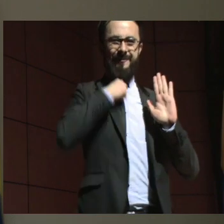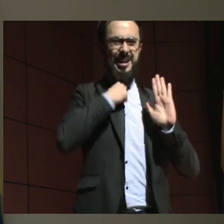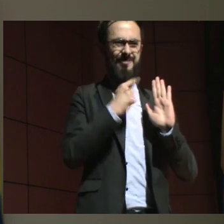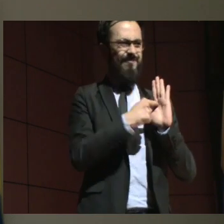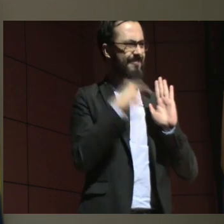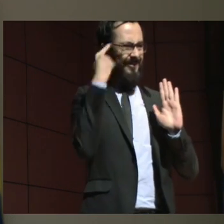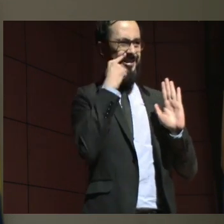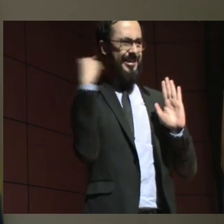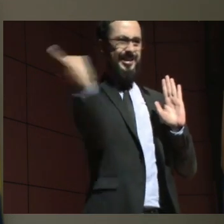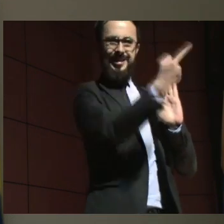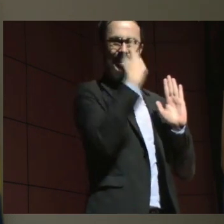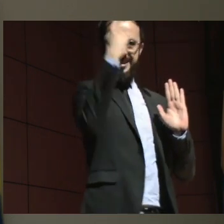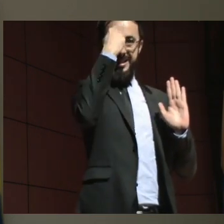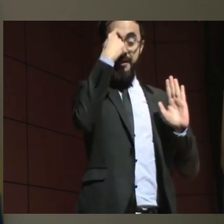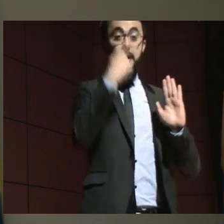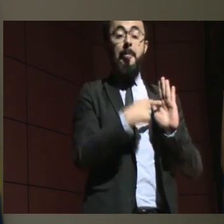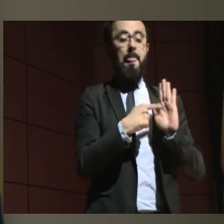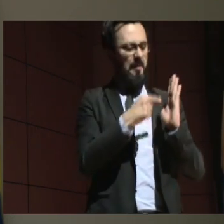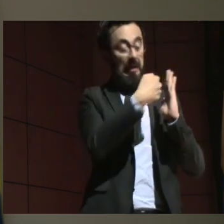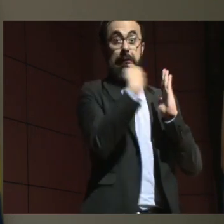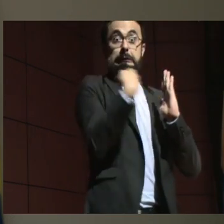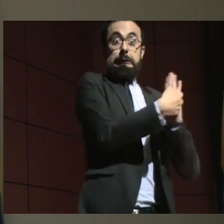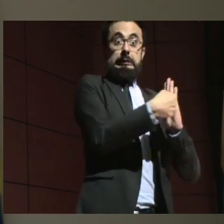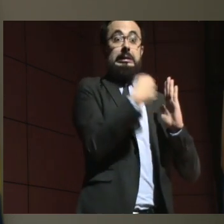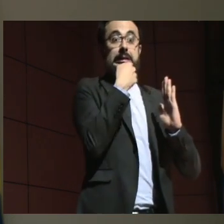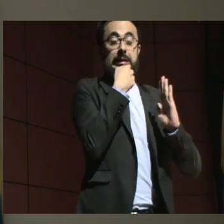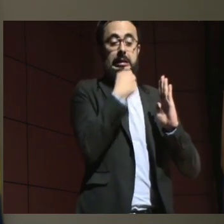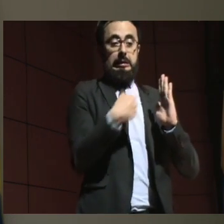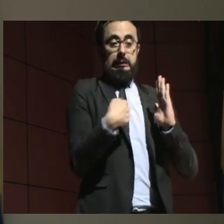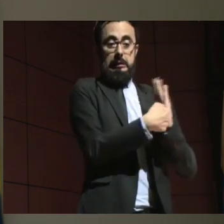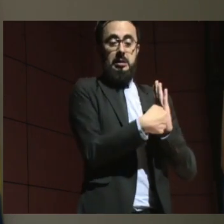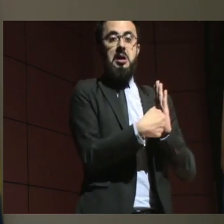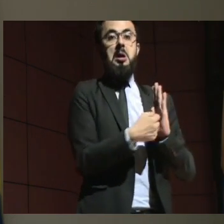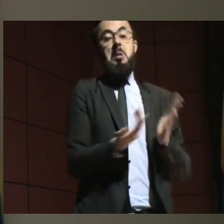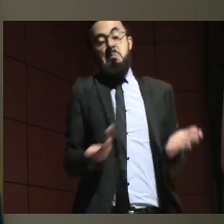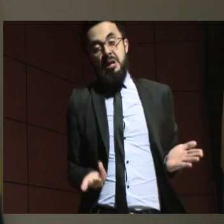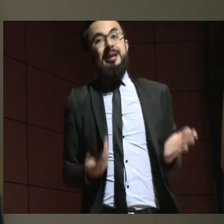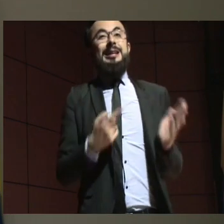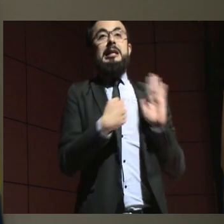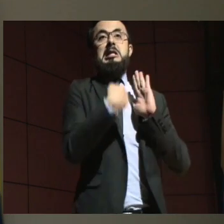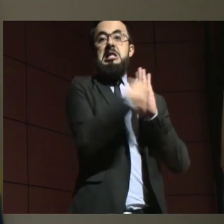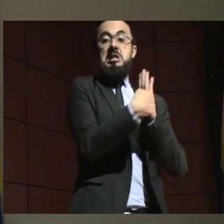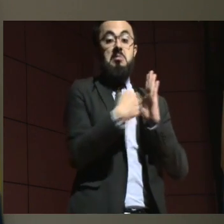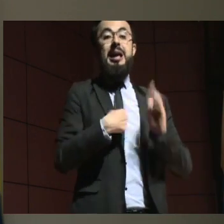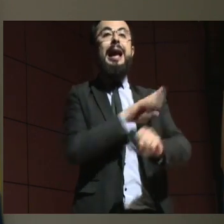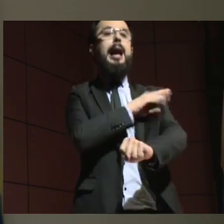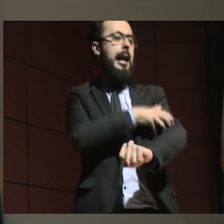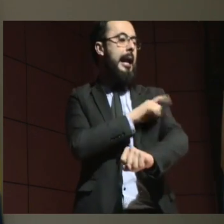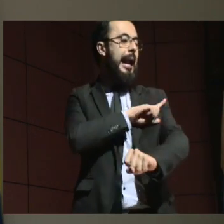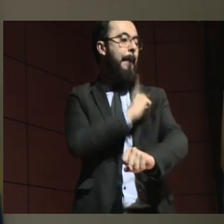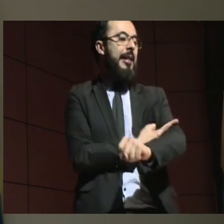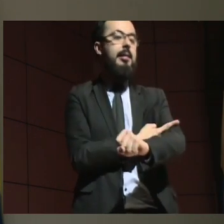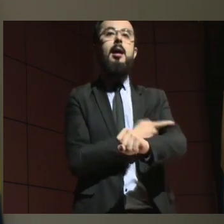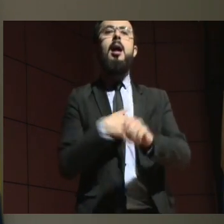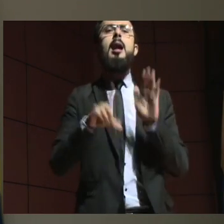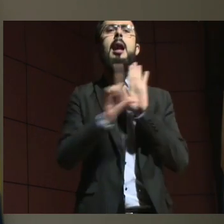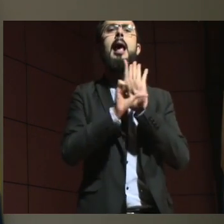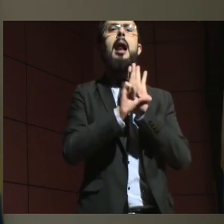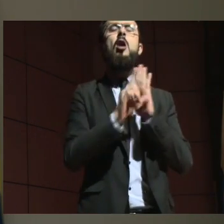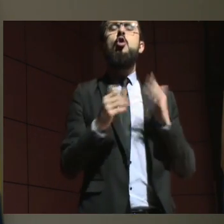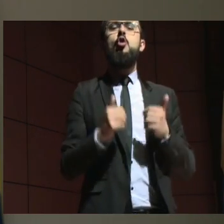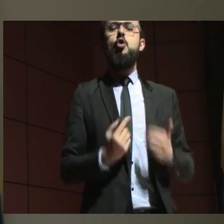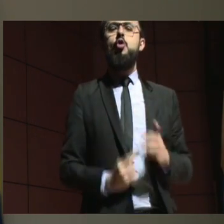pero la persona que era capaz legalmente, de manera ideal, el prototipo de la capacidad legal, se define a